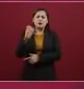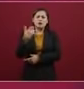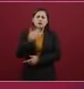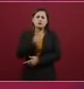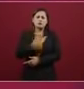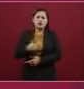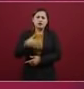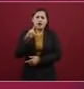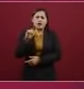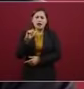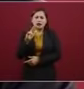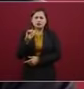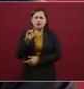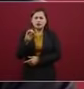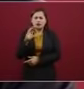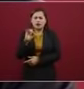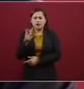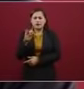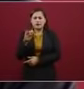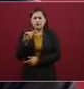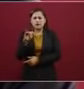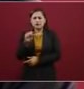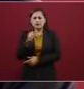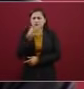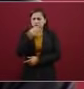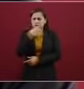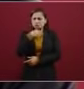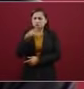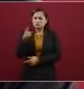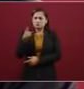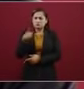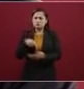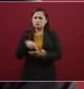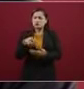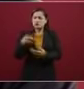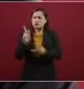y conozco el testimonio.